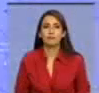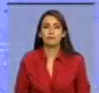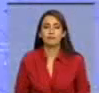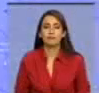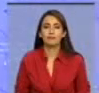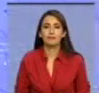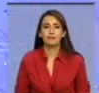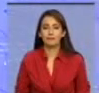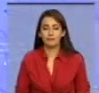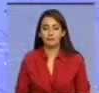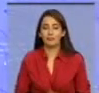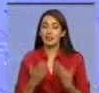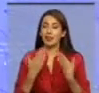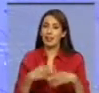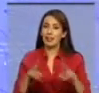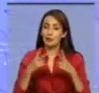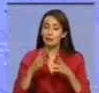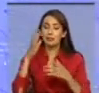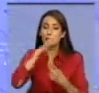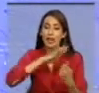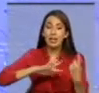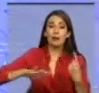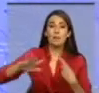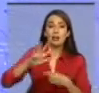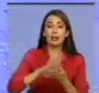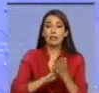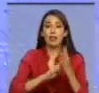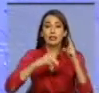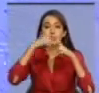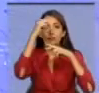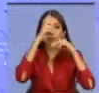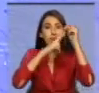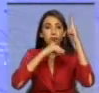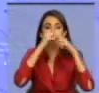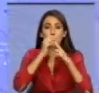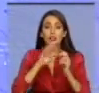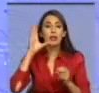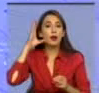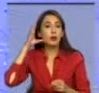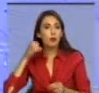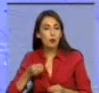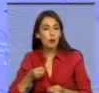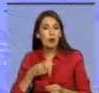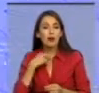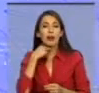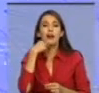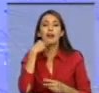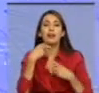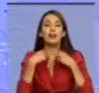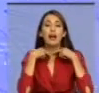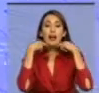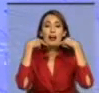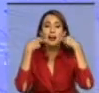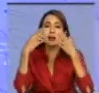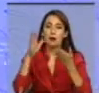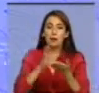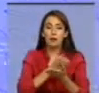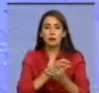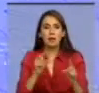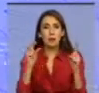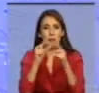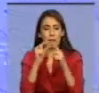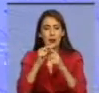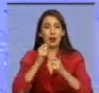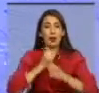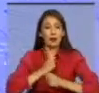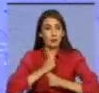Y además del paisaje, el clima y la arquitectura, Cuenca se caracteriza por el dialecto morlaco. Hay expresiones y palabras muy propias de la